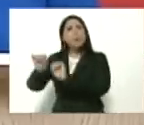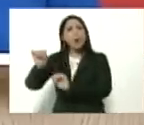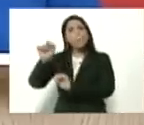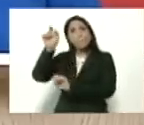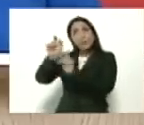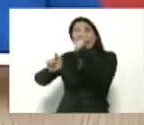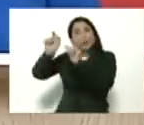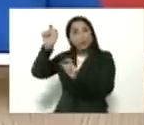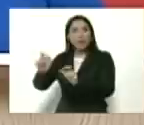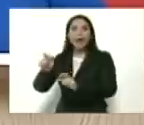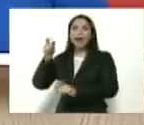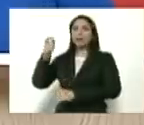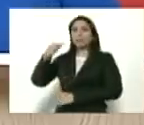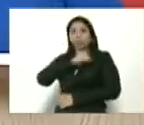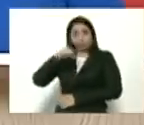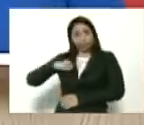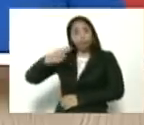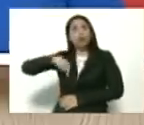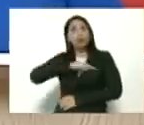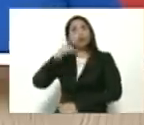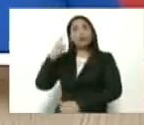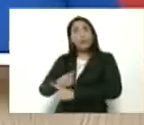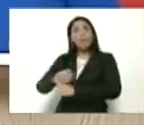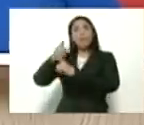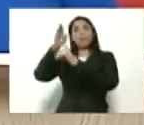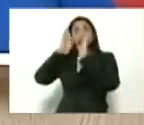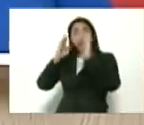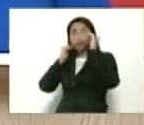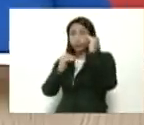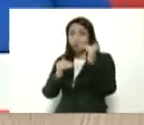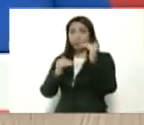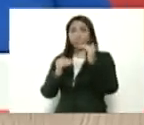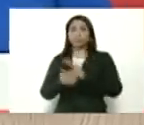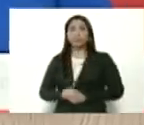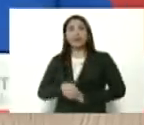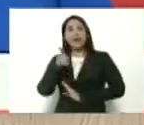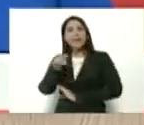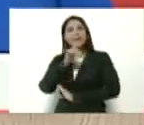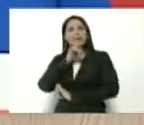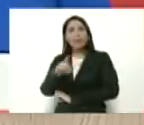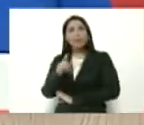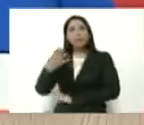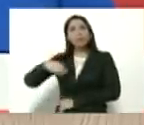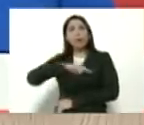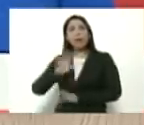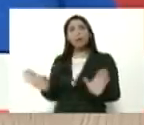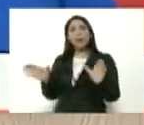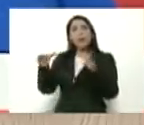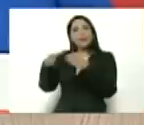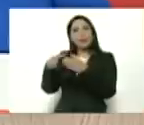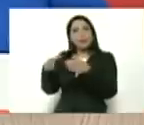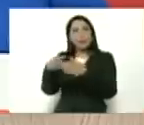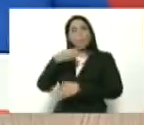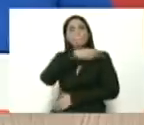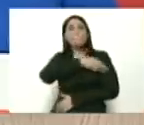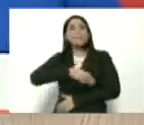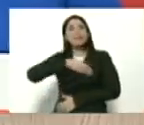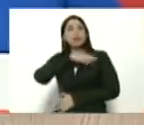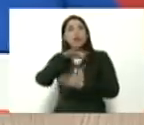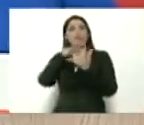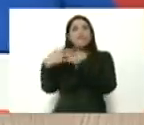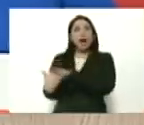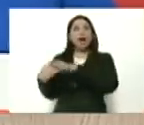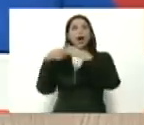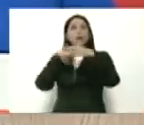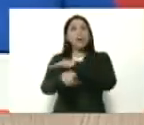personal que debemos acatar todos y todas, a través de esa información, nuestro equipo de la misión Barrio Adentro y nuestro